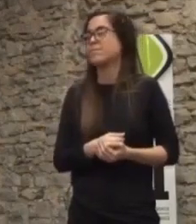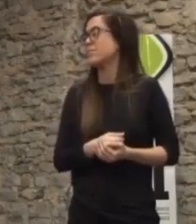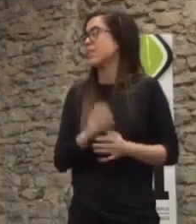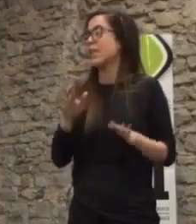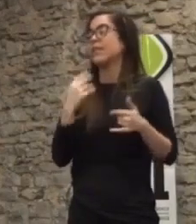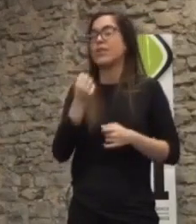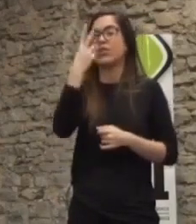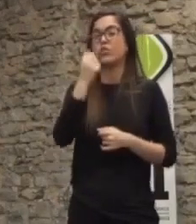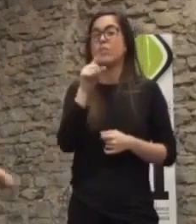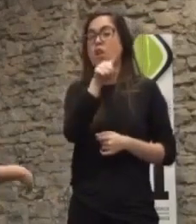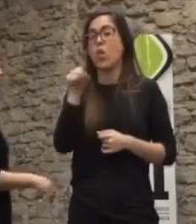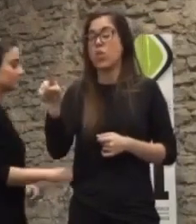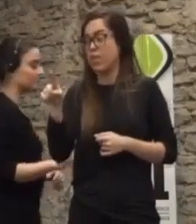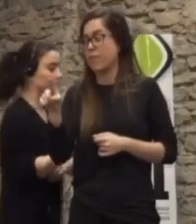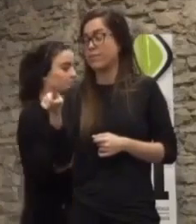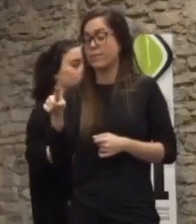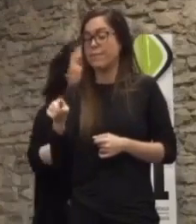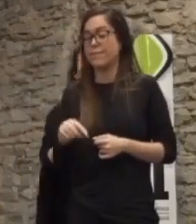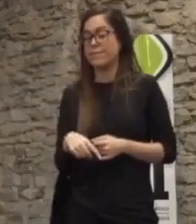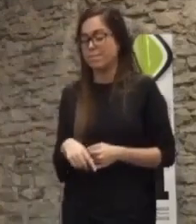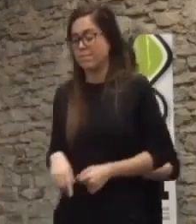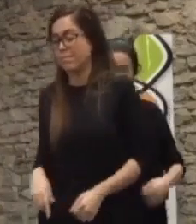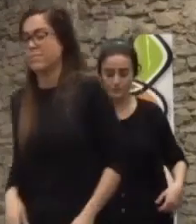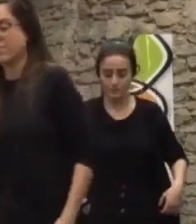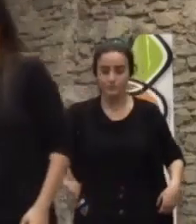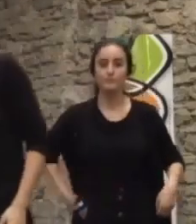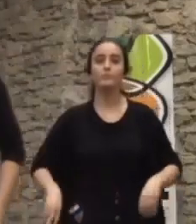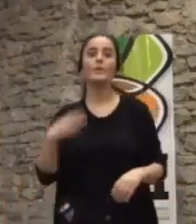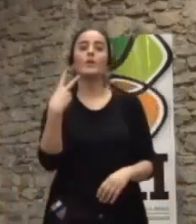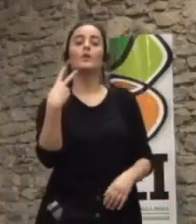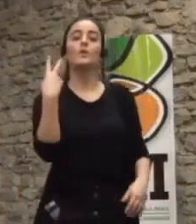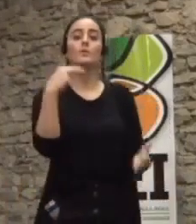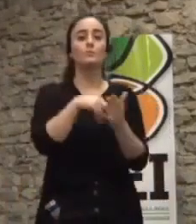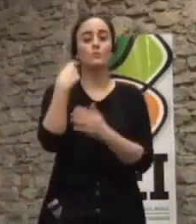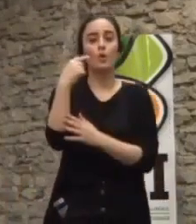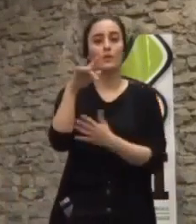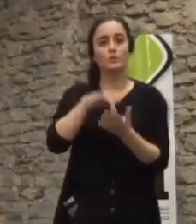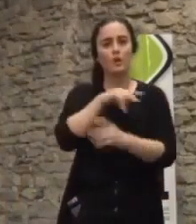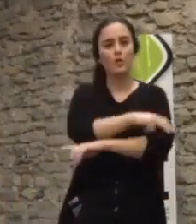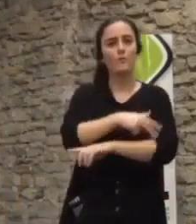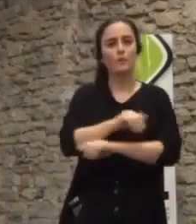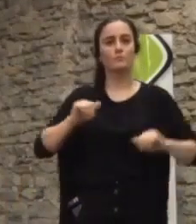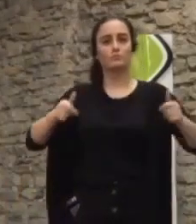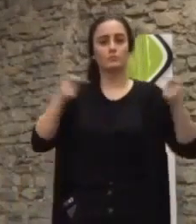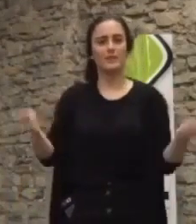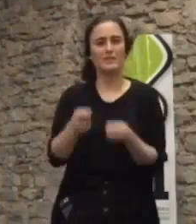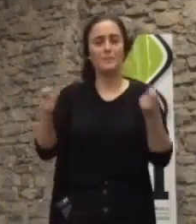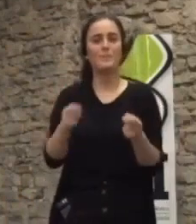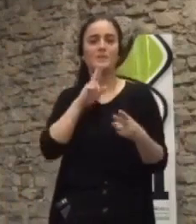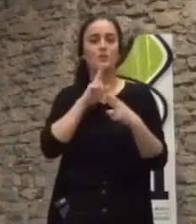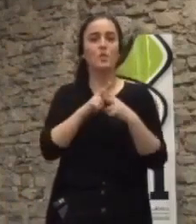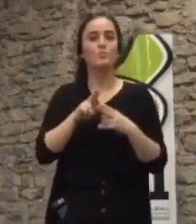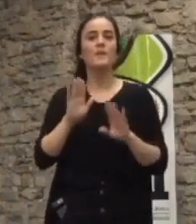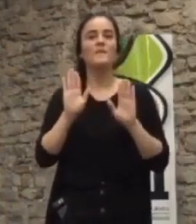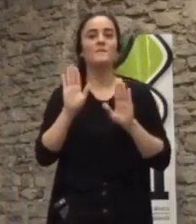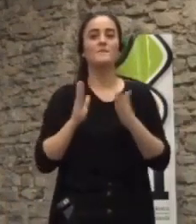por ello que desde 2011, desde que el Gobierno Vasco inició su campaña, igual recordáis, Frena el rumor, se llamaba, con una